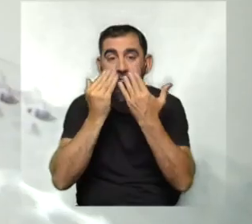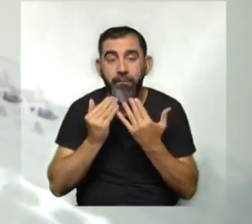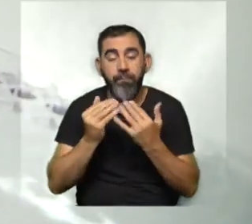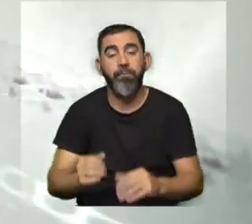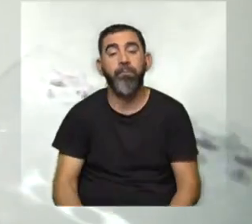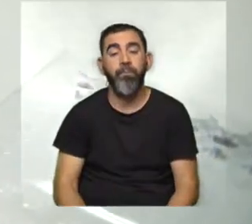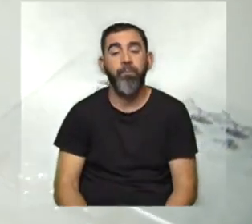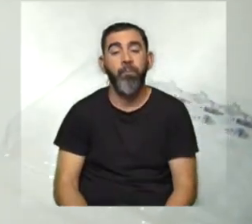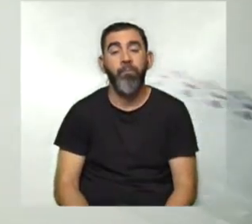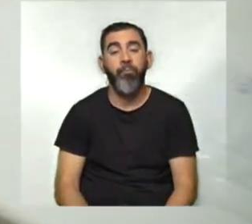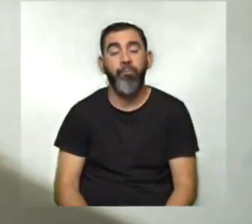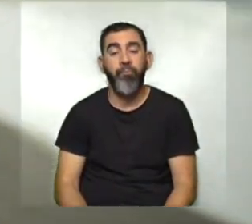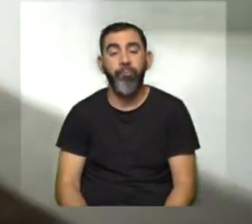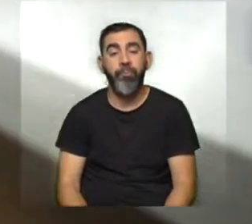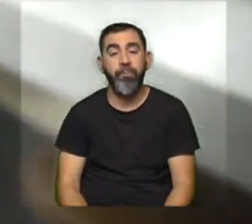dentales.